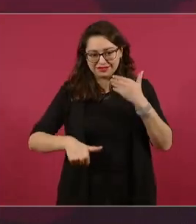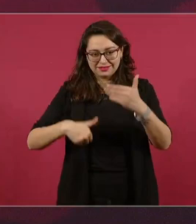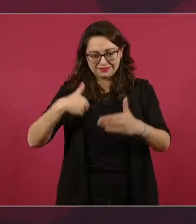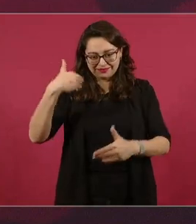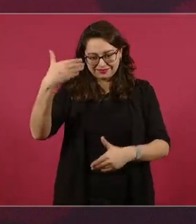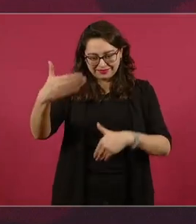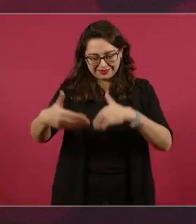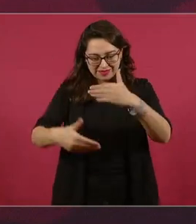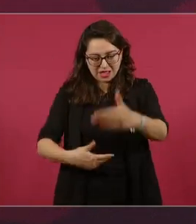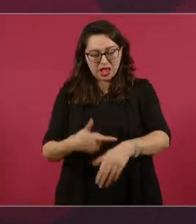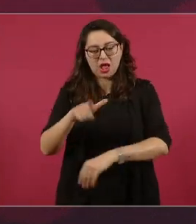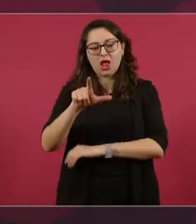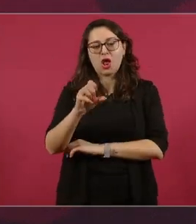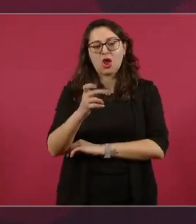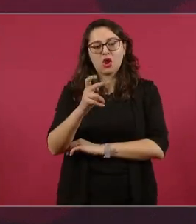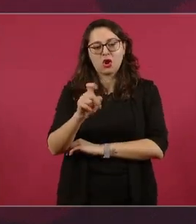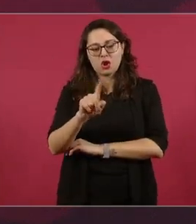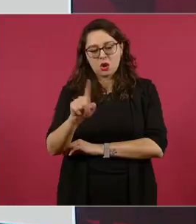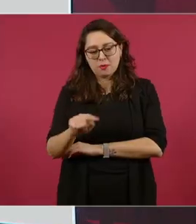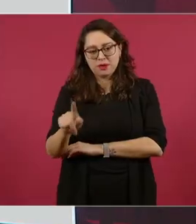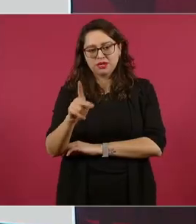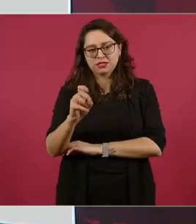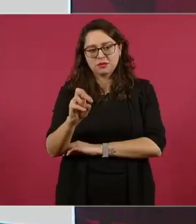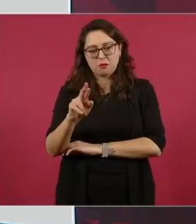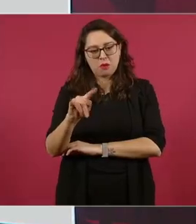hace lo mismo.